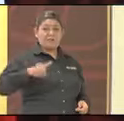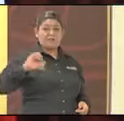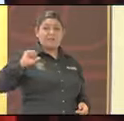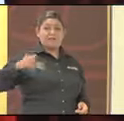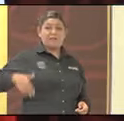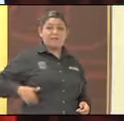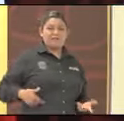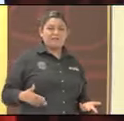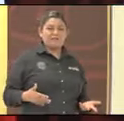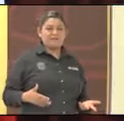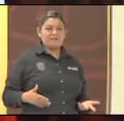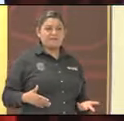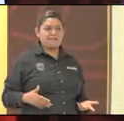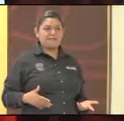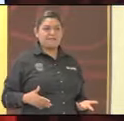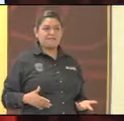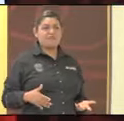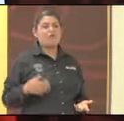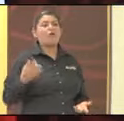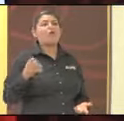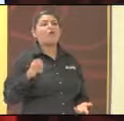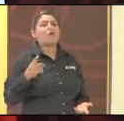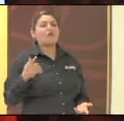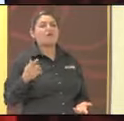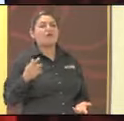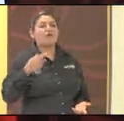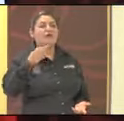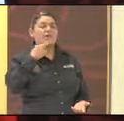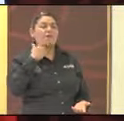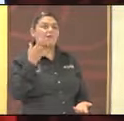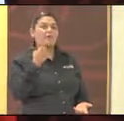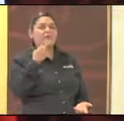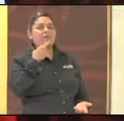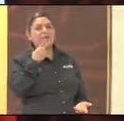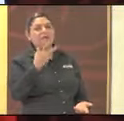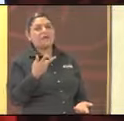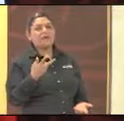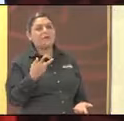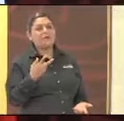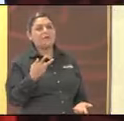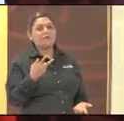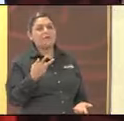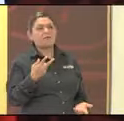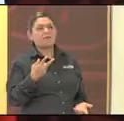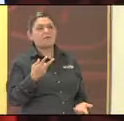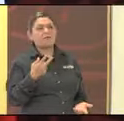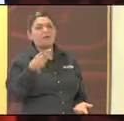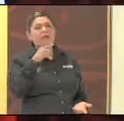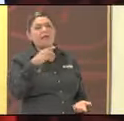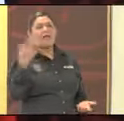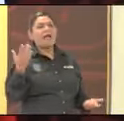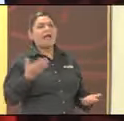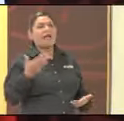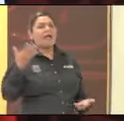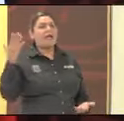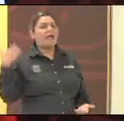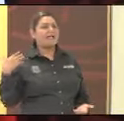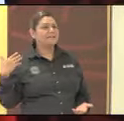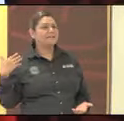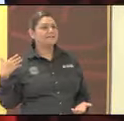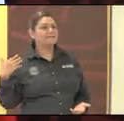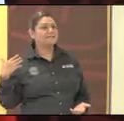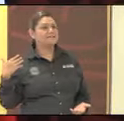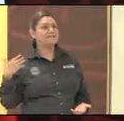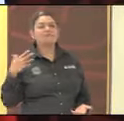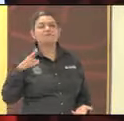accidente. ¿O qué? ¿Era mejor o es mejor hacer lo que hacían antes?